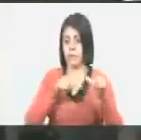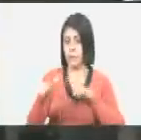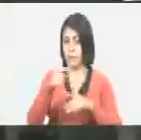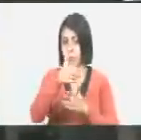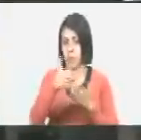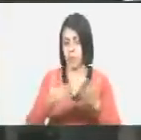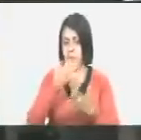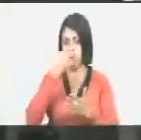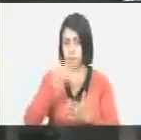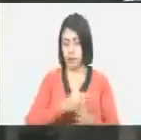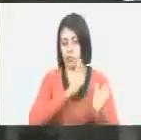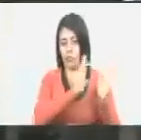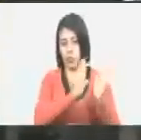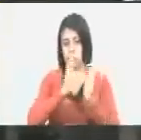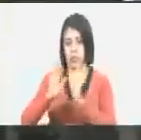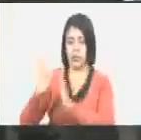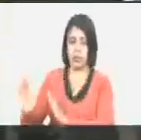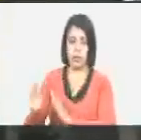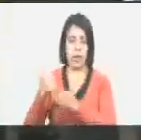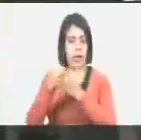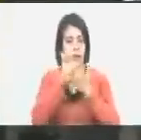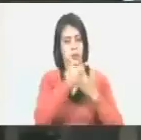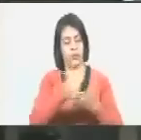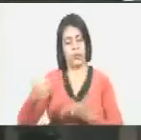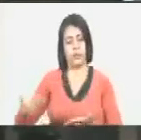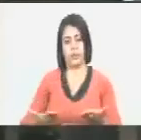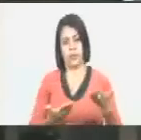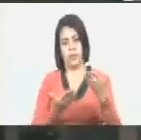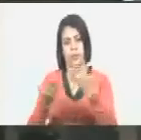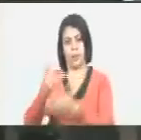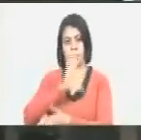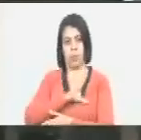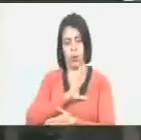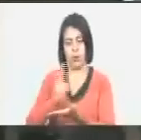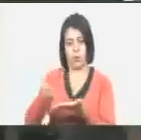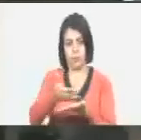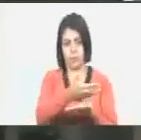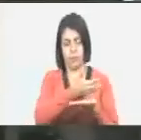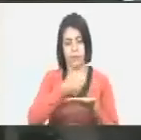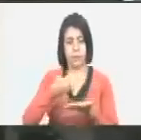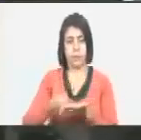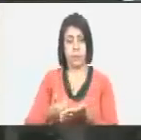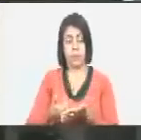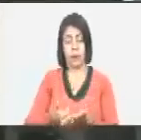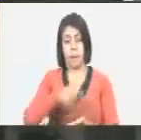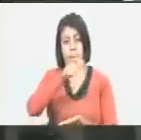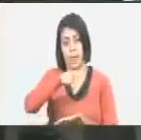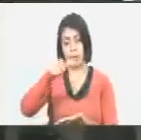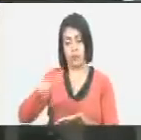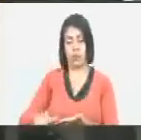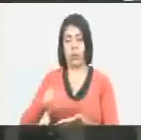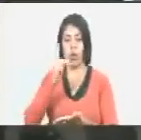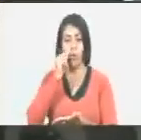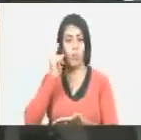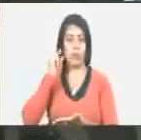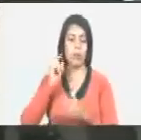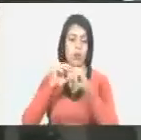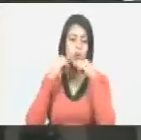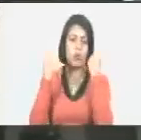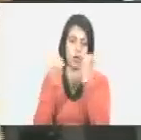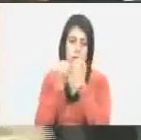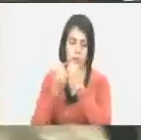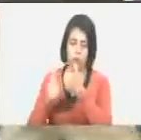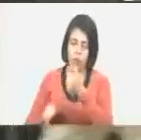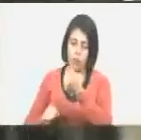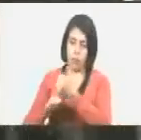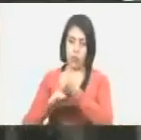que aseguren la debida coordinación y colaboración con el Servicio de Bienes Recuperados. Los funcionarios y funcionarias de los órganos